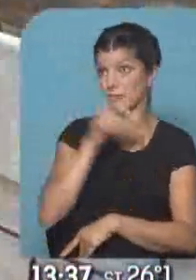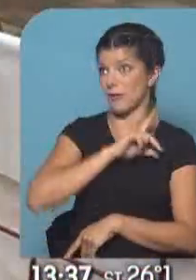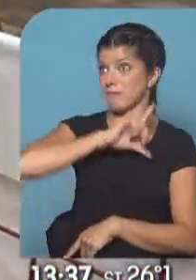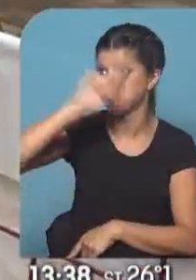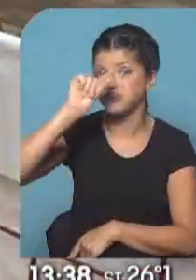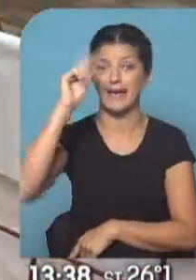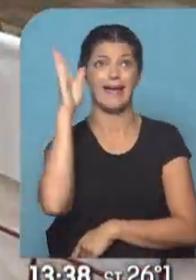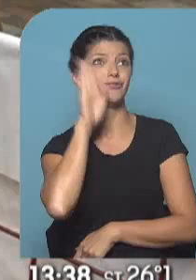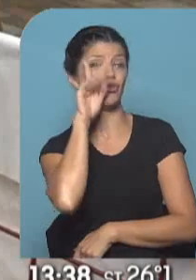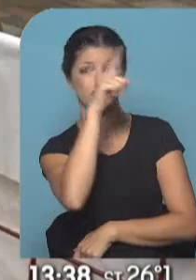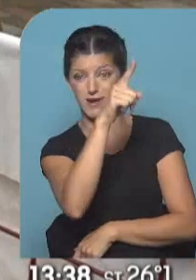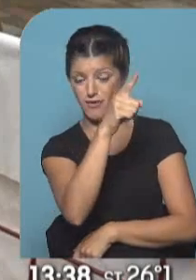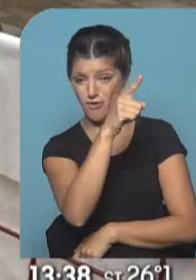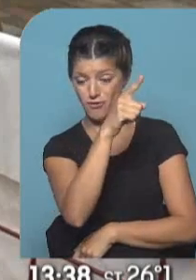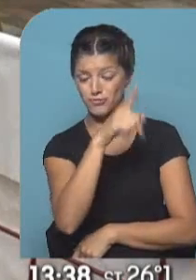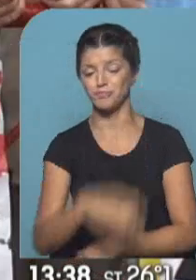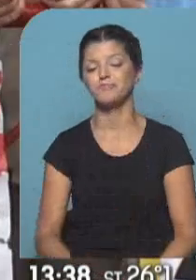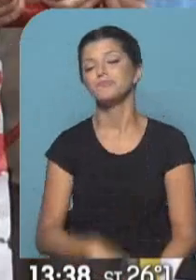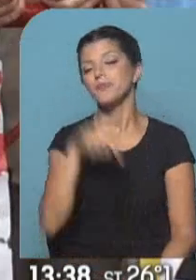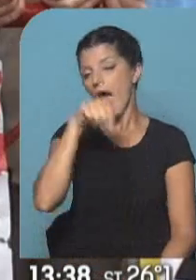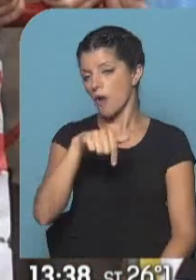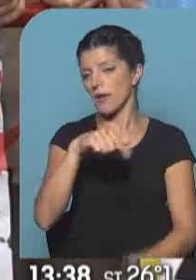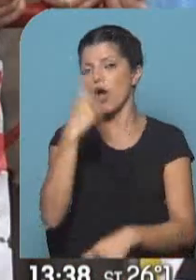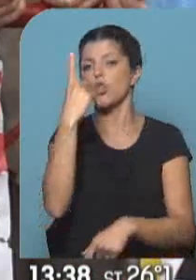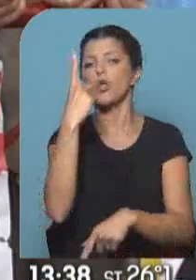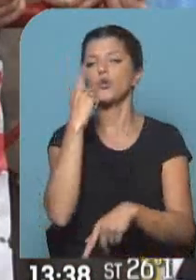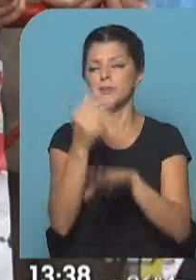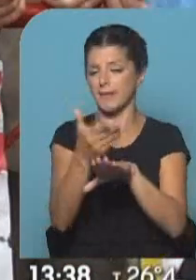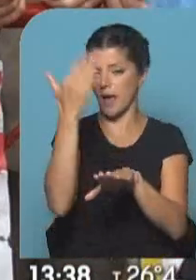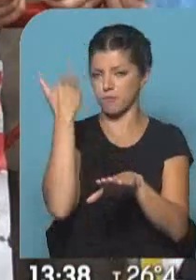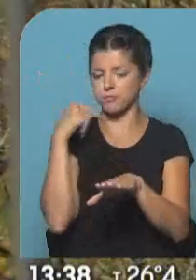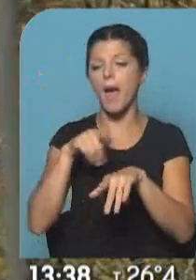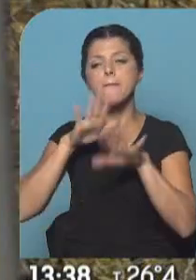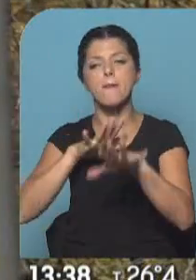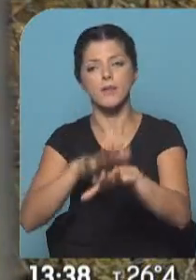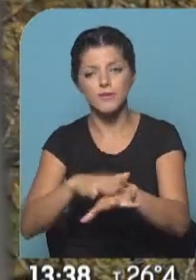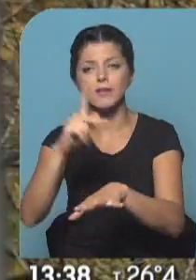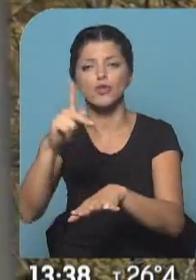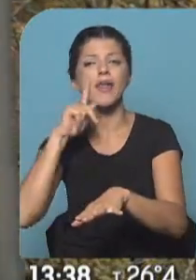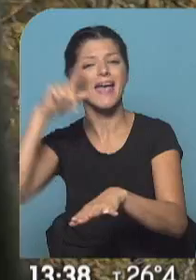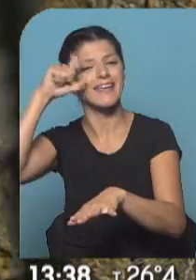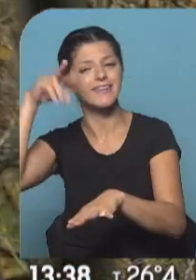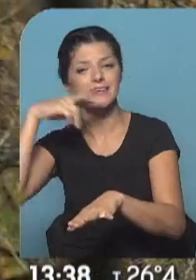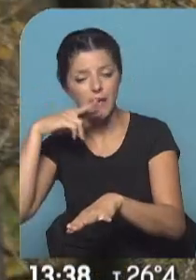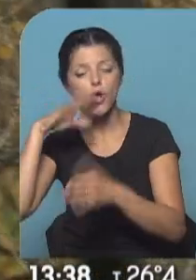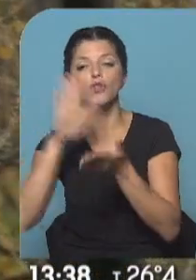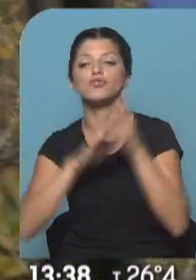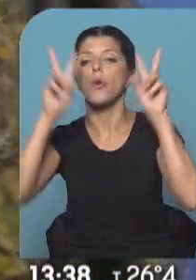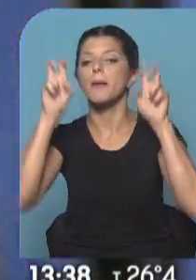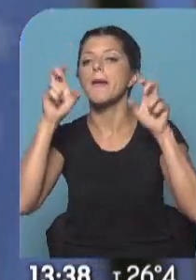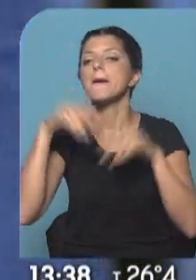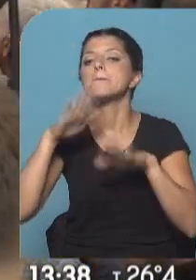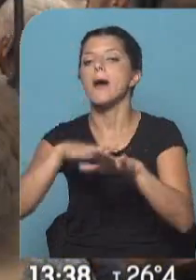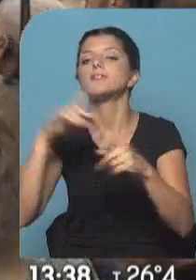Ahora, la última detención de Saakashvili ocurre justo 2 días después de una manifestación en Kiev bajo el lema Marcha por el